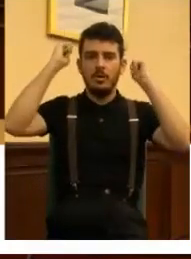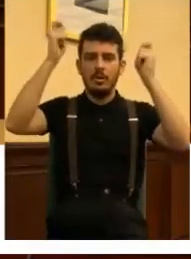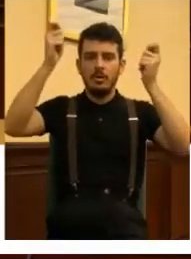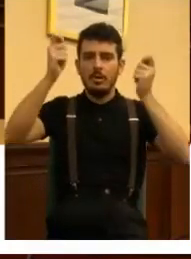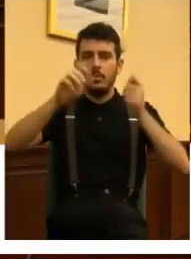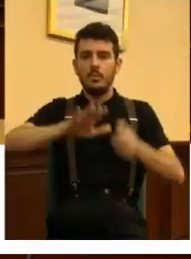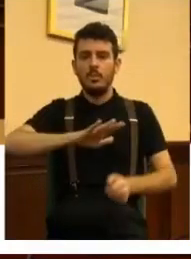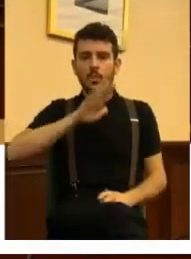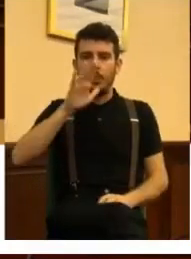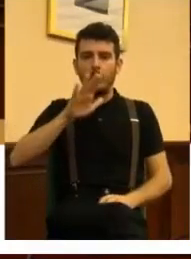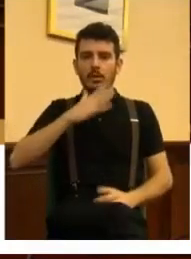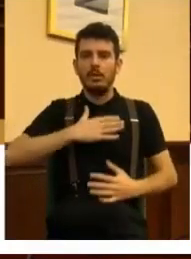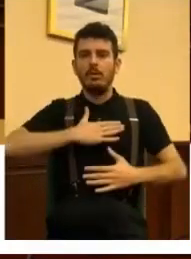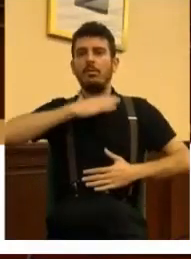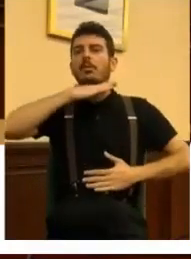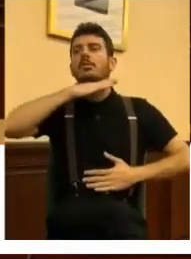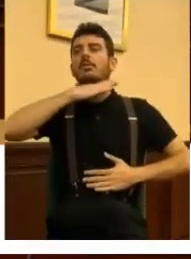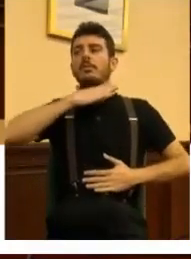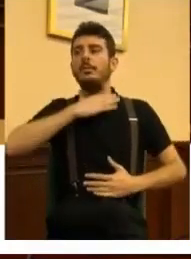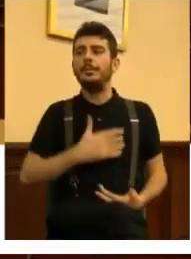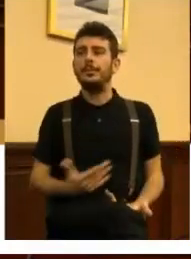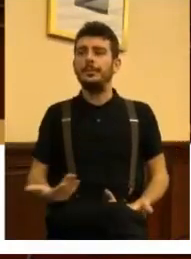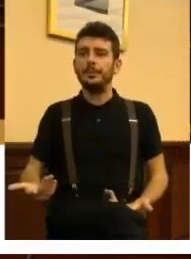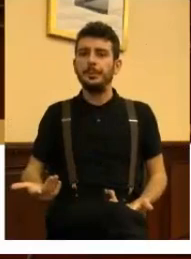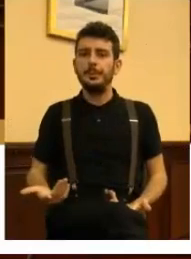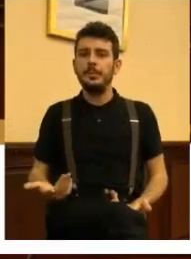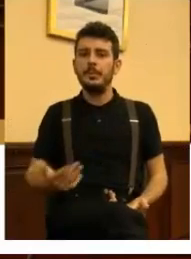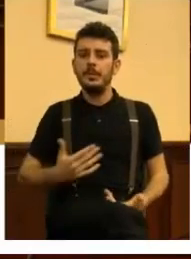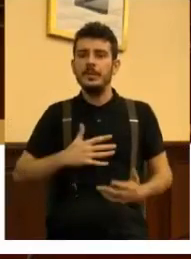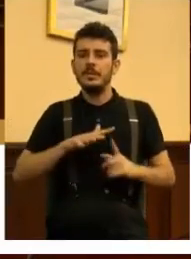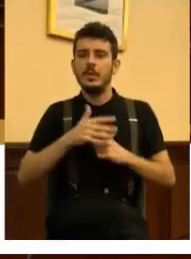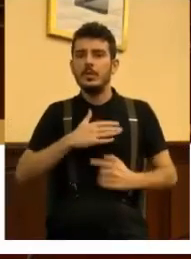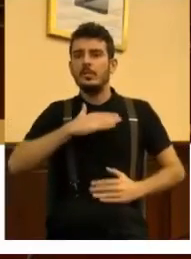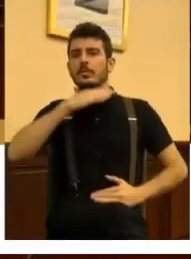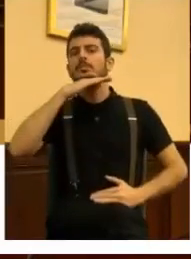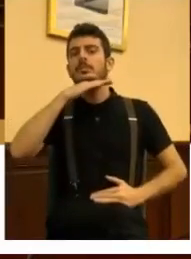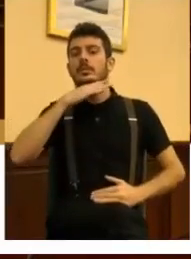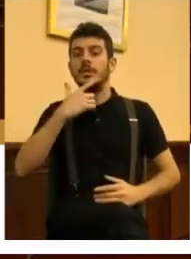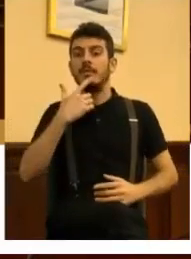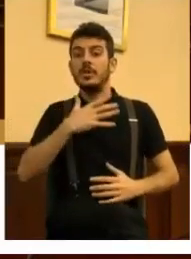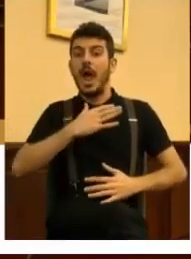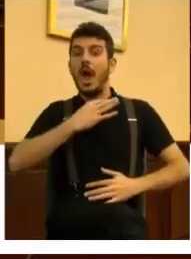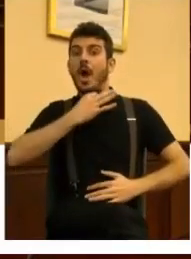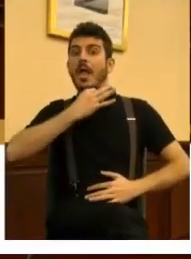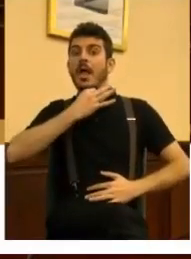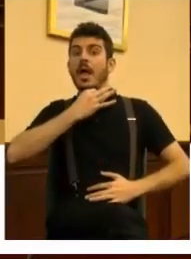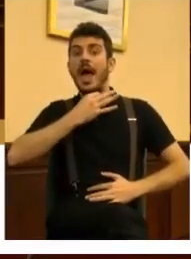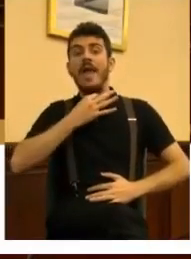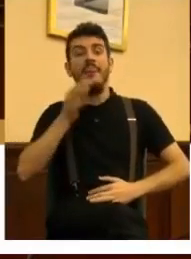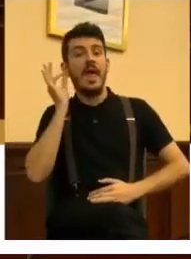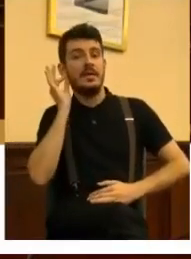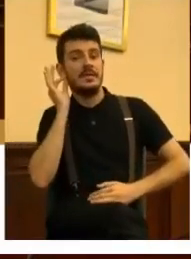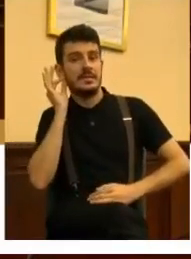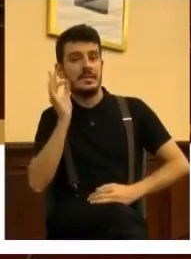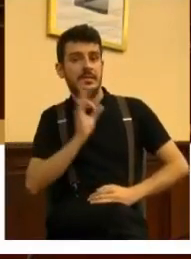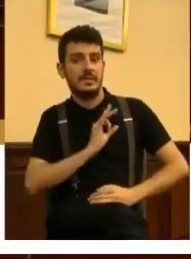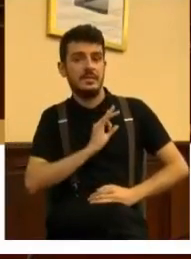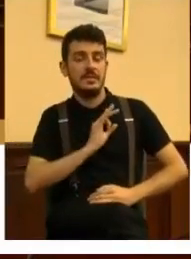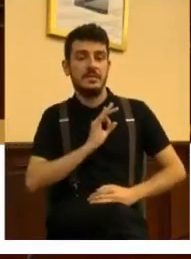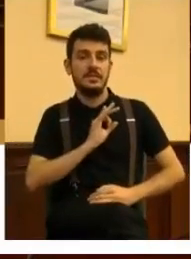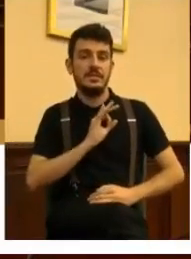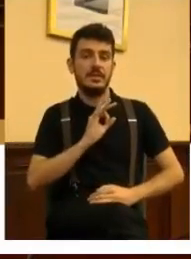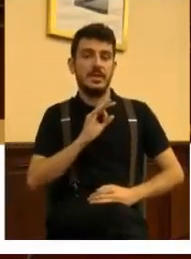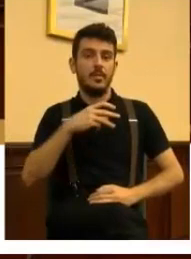manifestándose porque están ahogados. Ahogados, y vamos a decir ahogadas, señora Monterreal, para que se